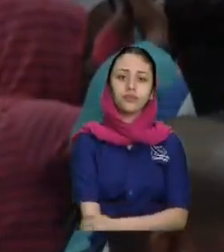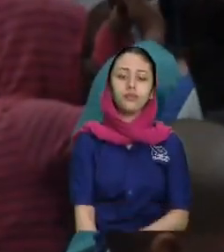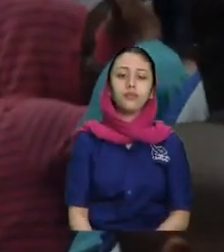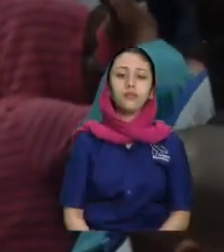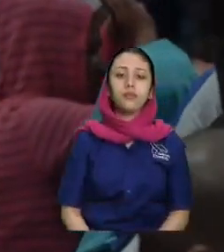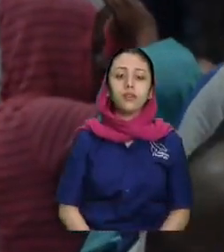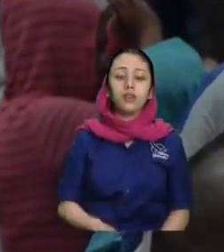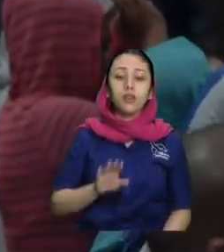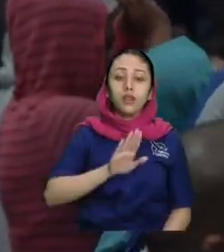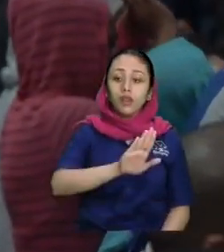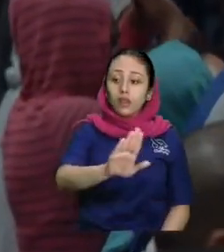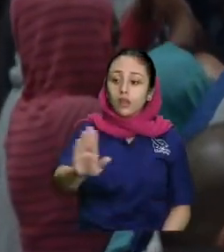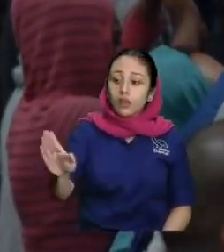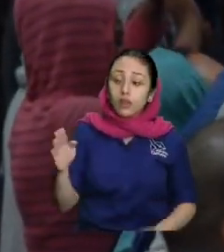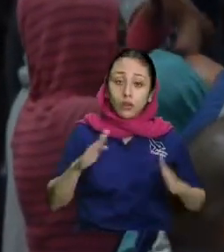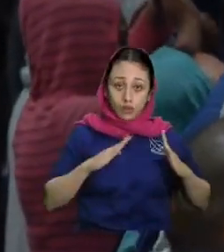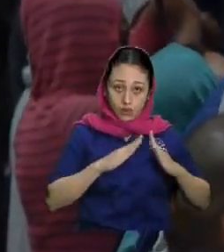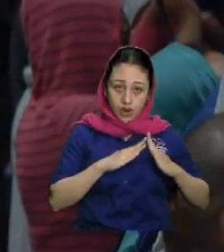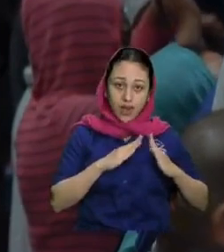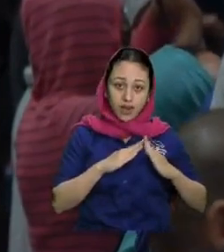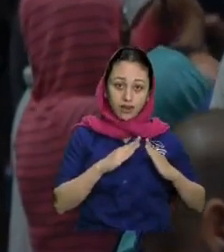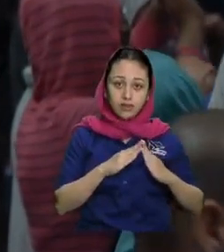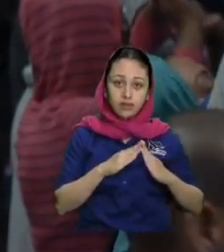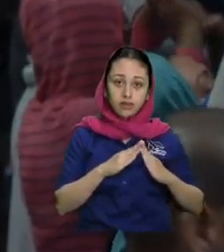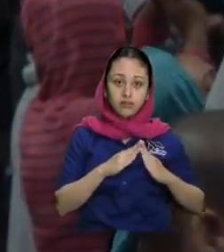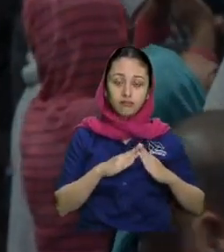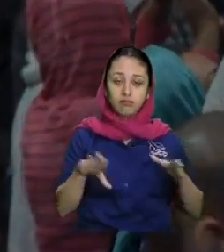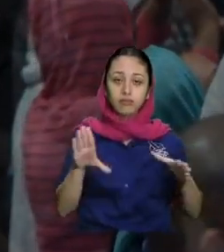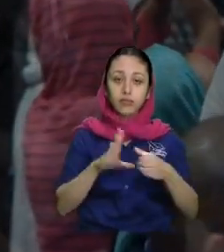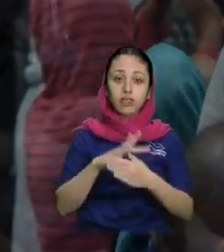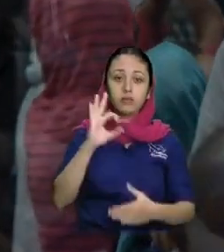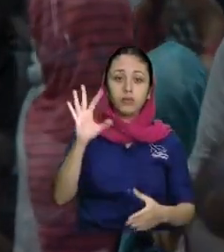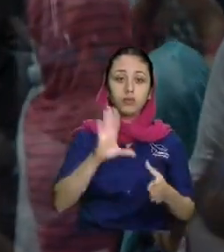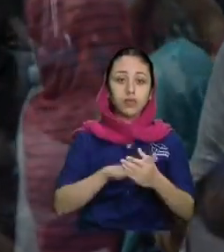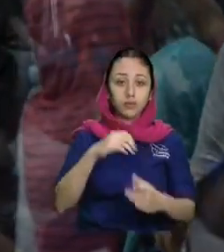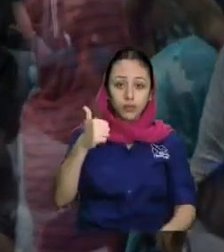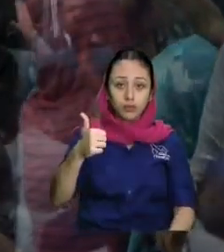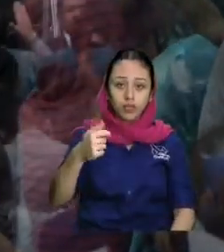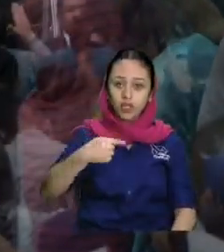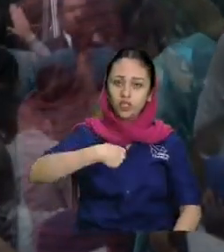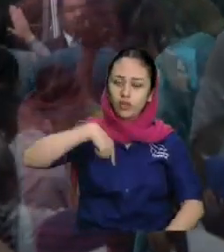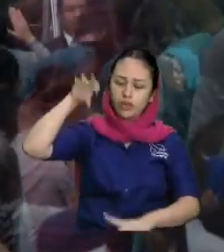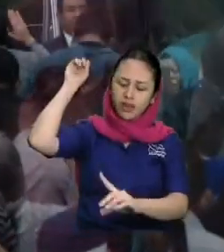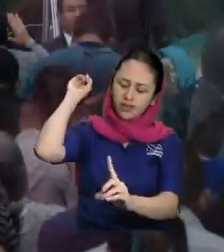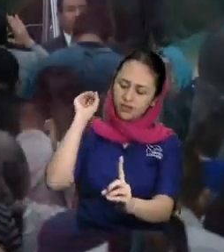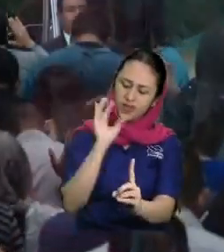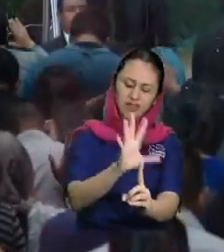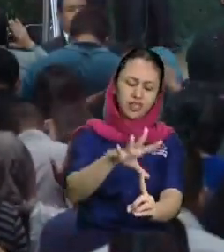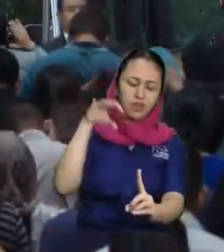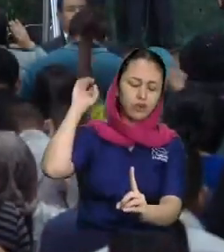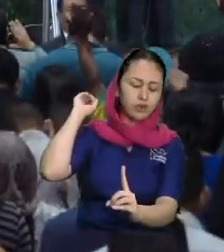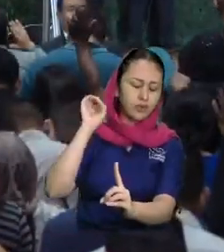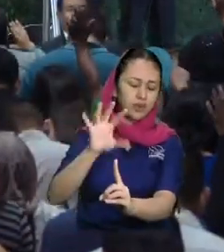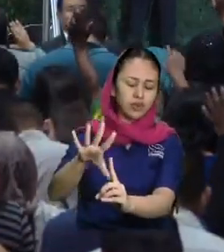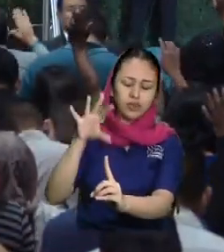Sus hogares, sus cónyuges, pronuncio bendición sobre